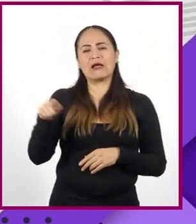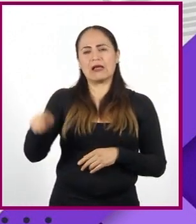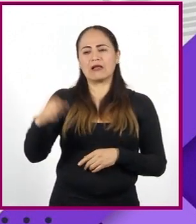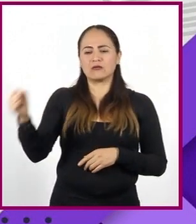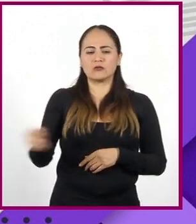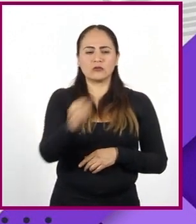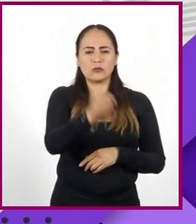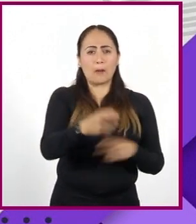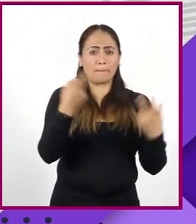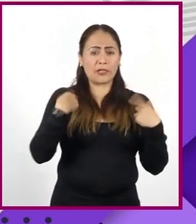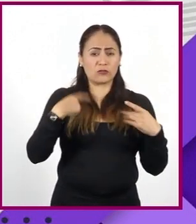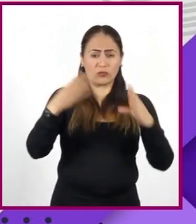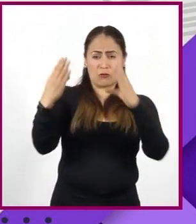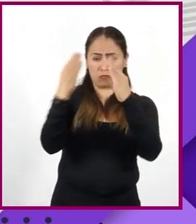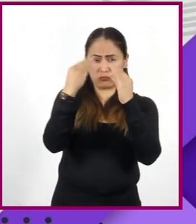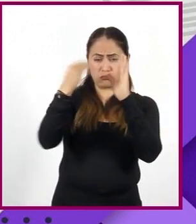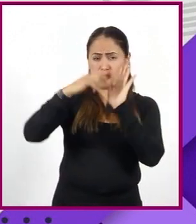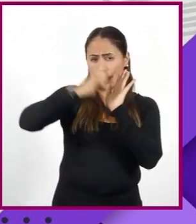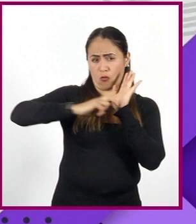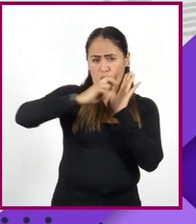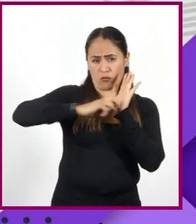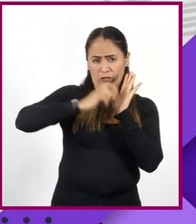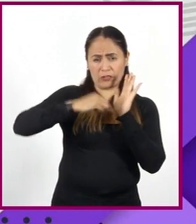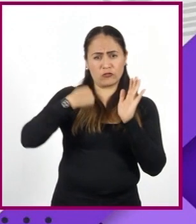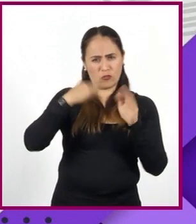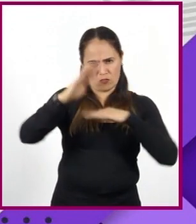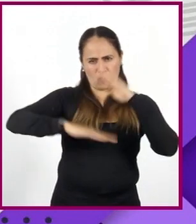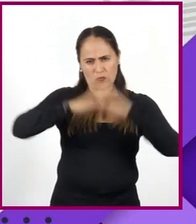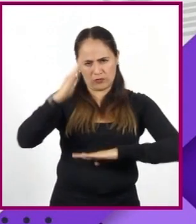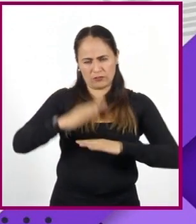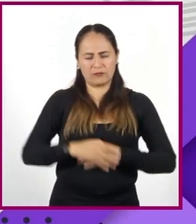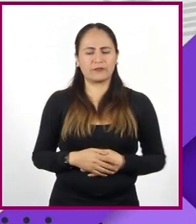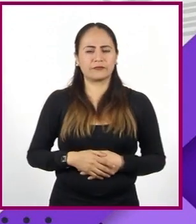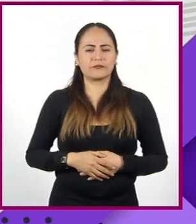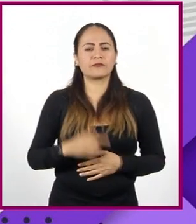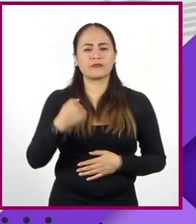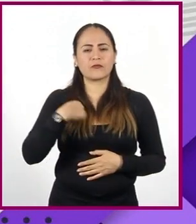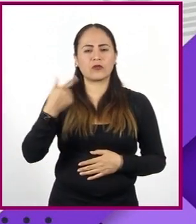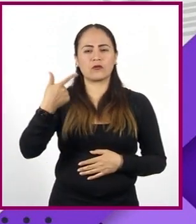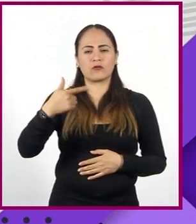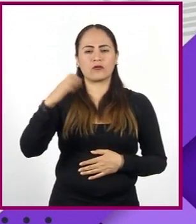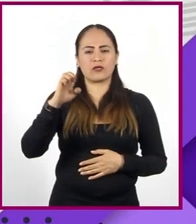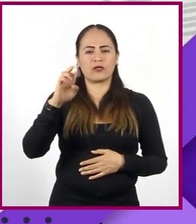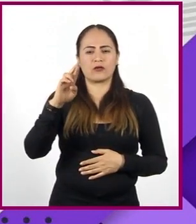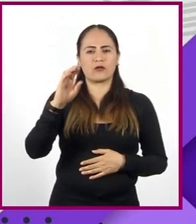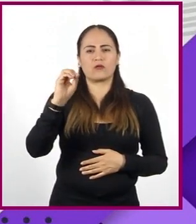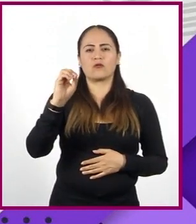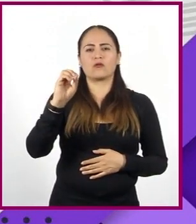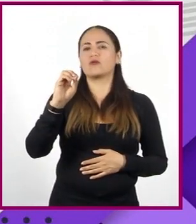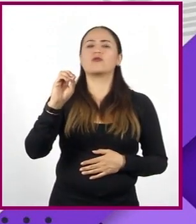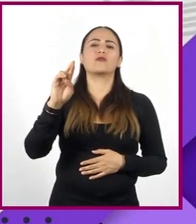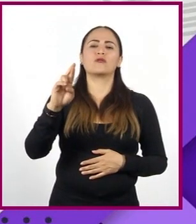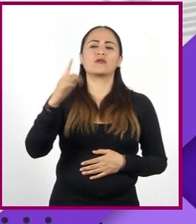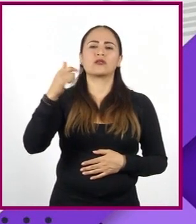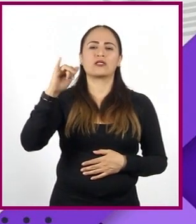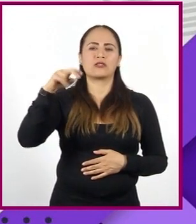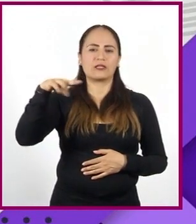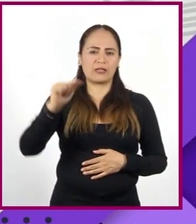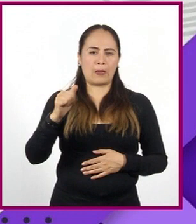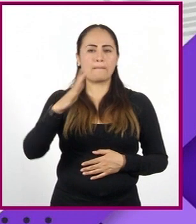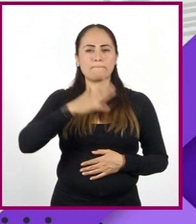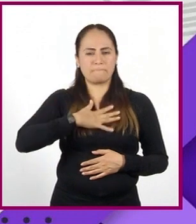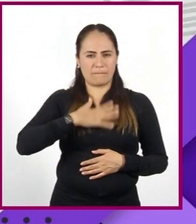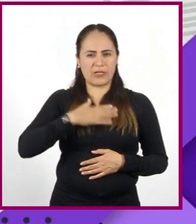hacerlo mejor. Mi nombre es Georgina. Les quiero contar mi experiencia.